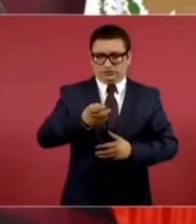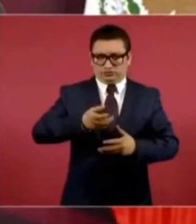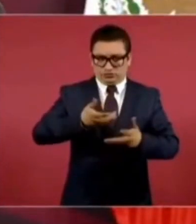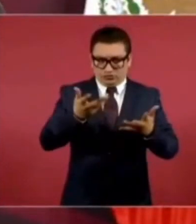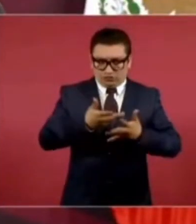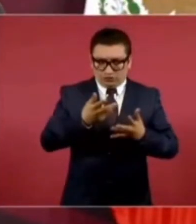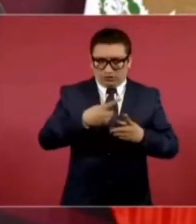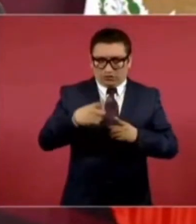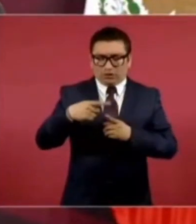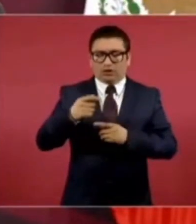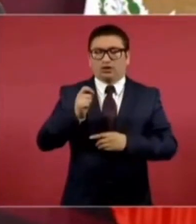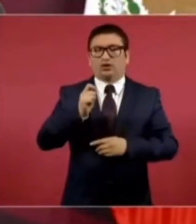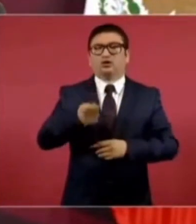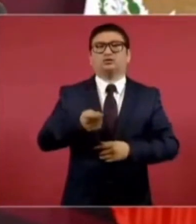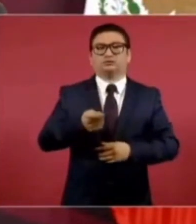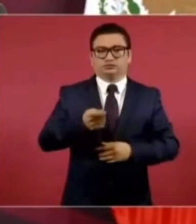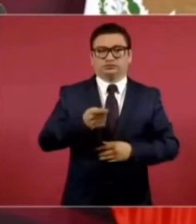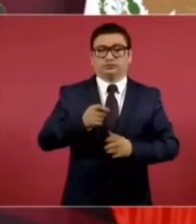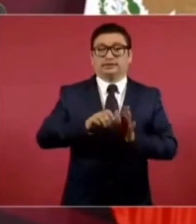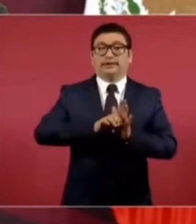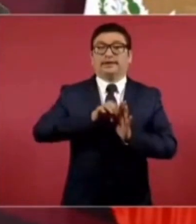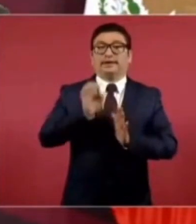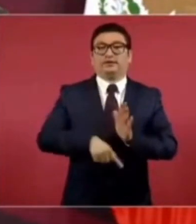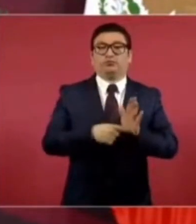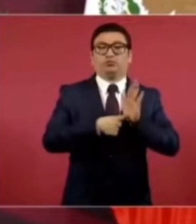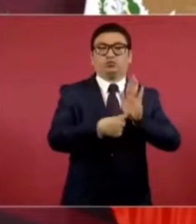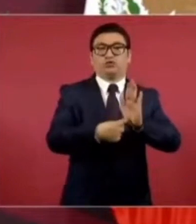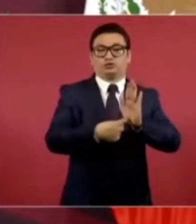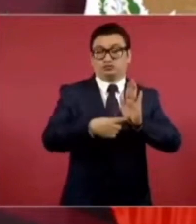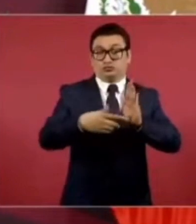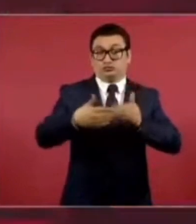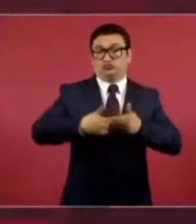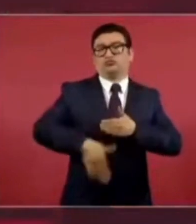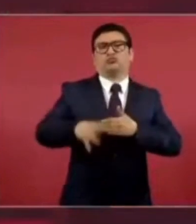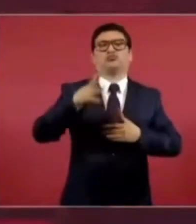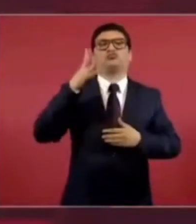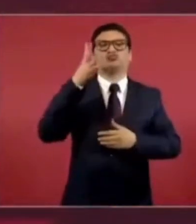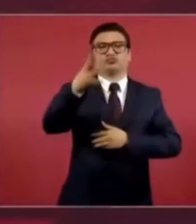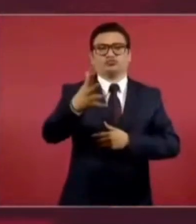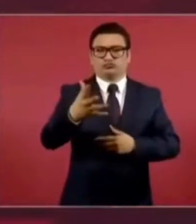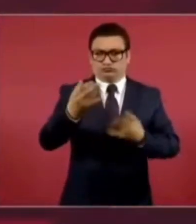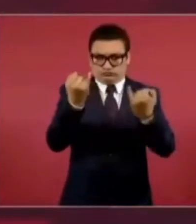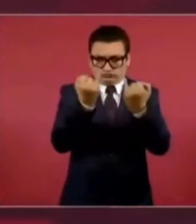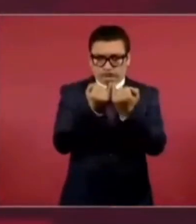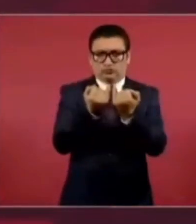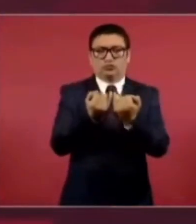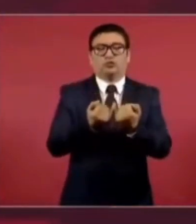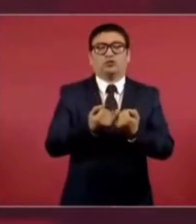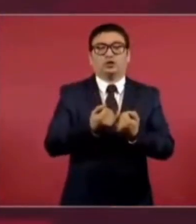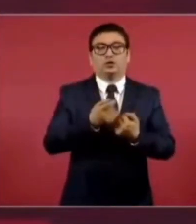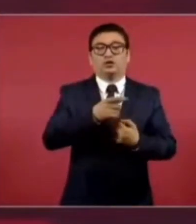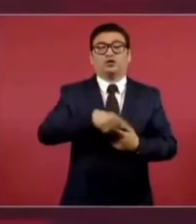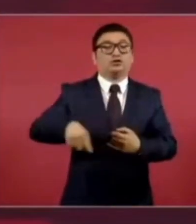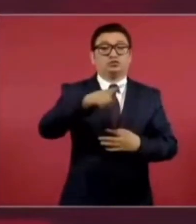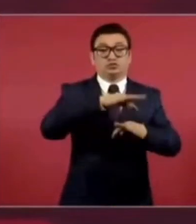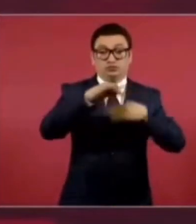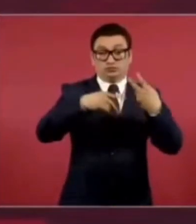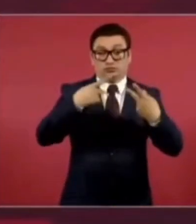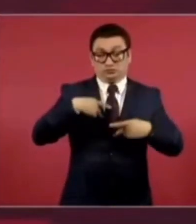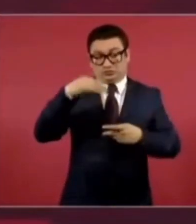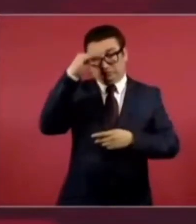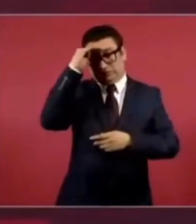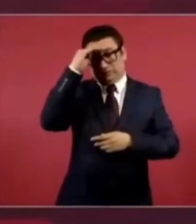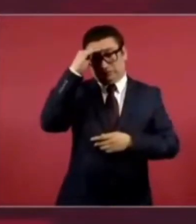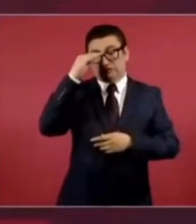también de ejemplo hacia adante que no se piense